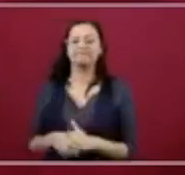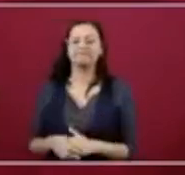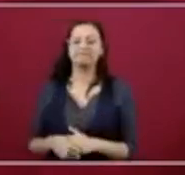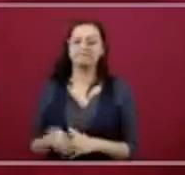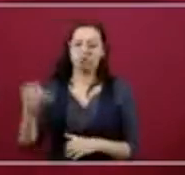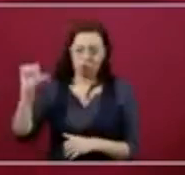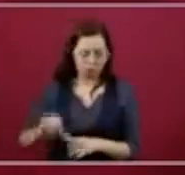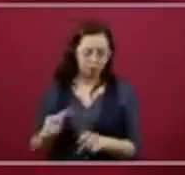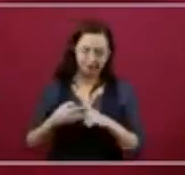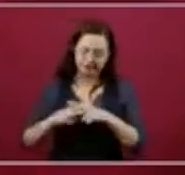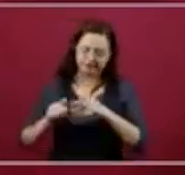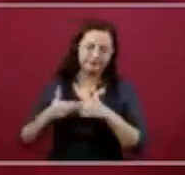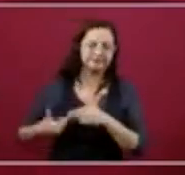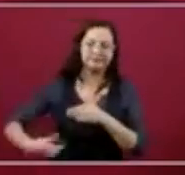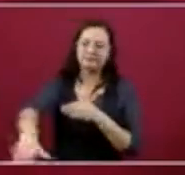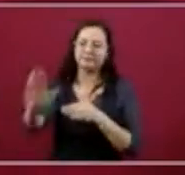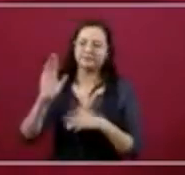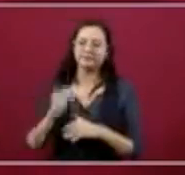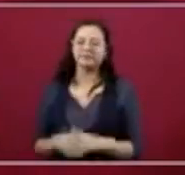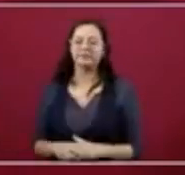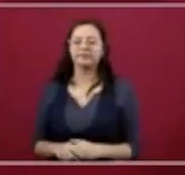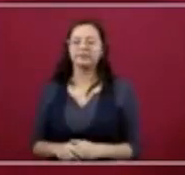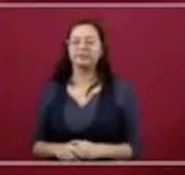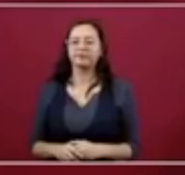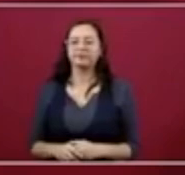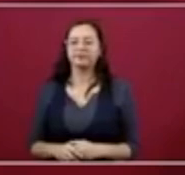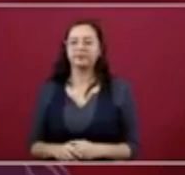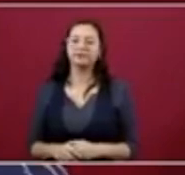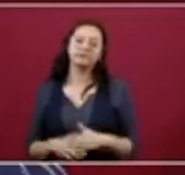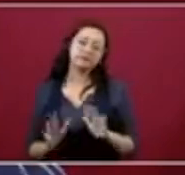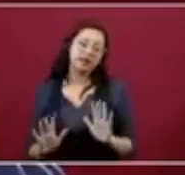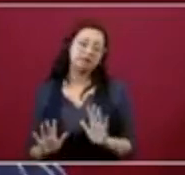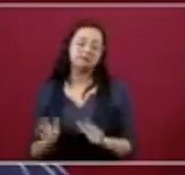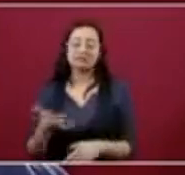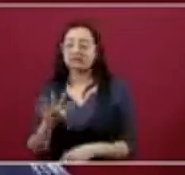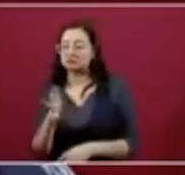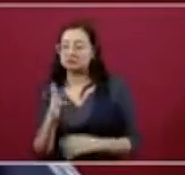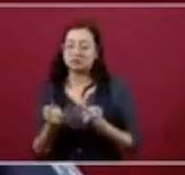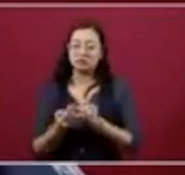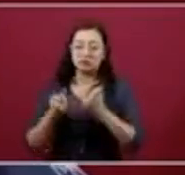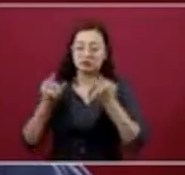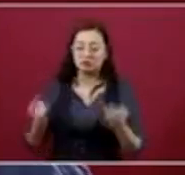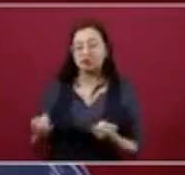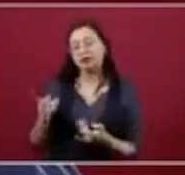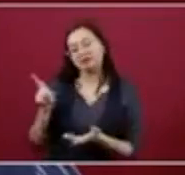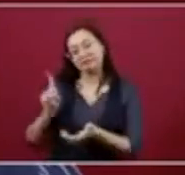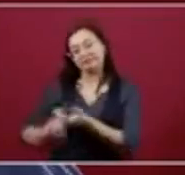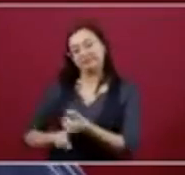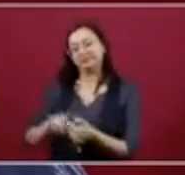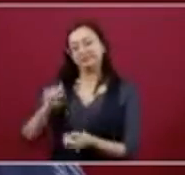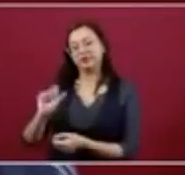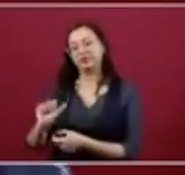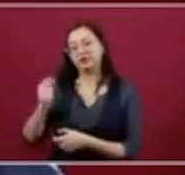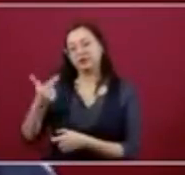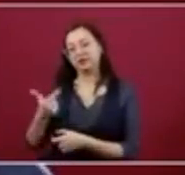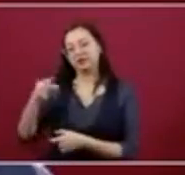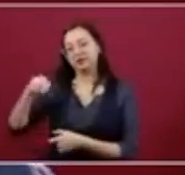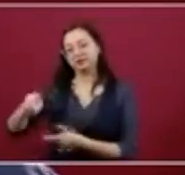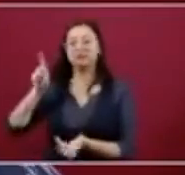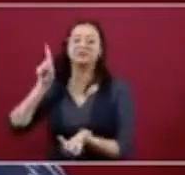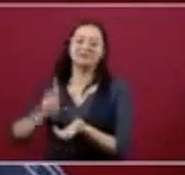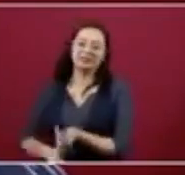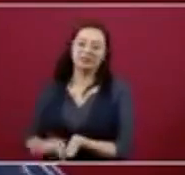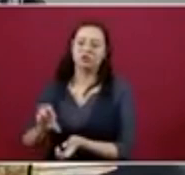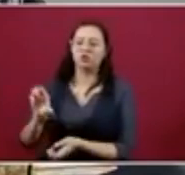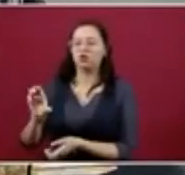de hoy. Esta fue un poco la historia de lo que pasó con el CISEN, pero de todas maneras, como explicó